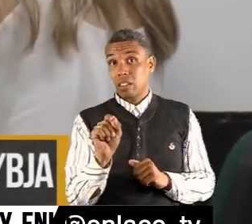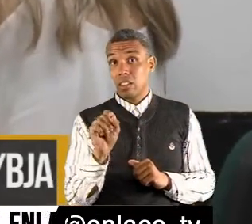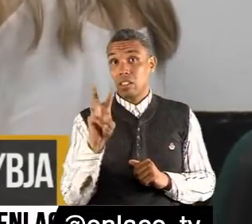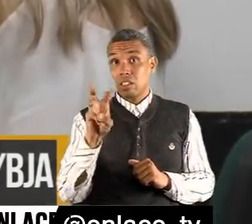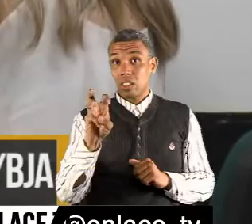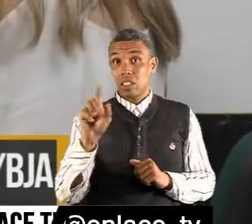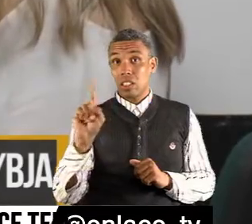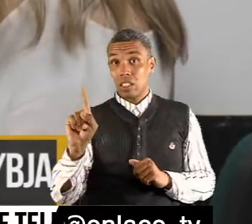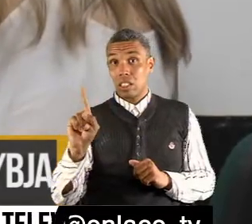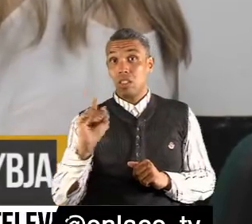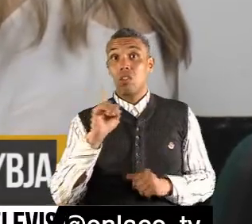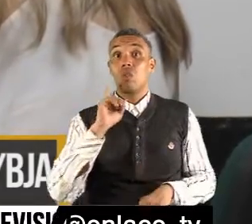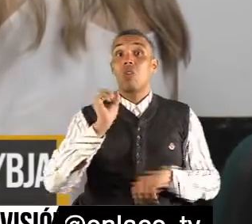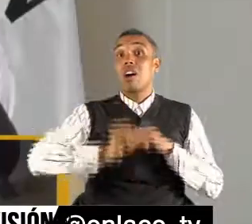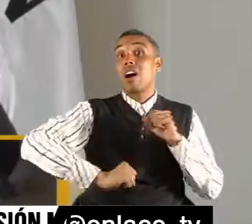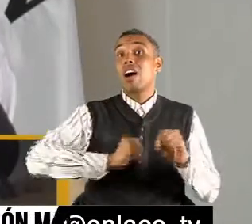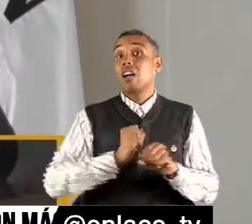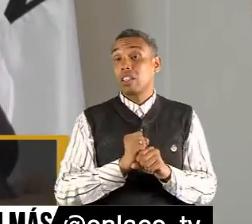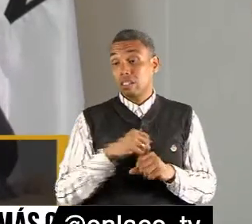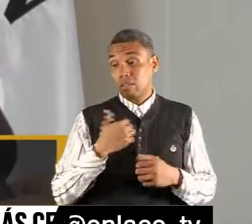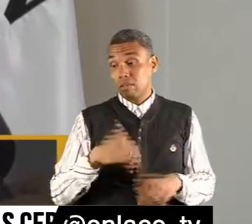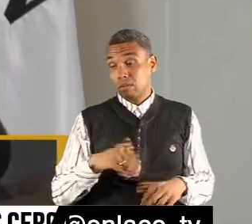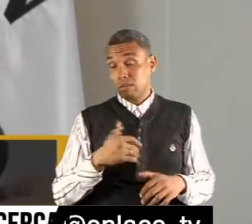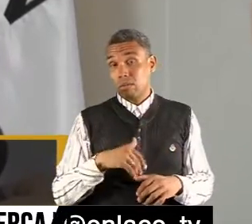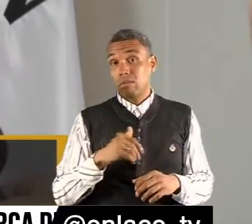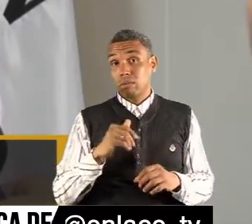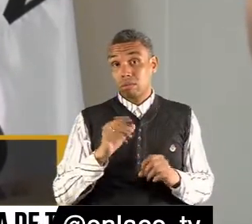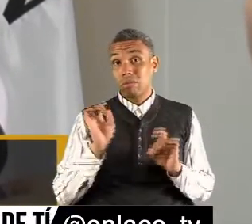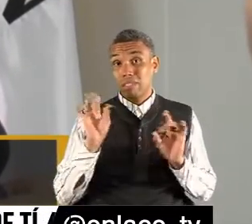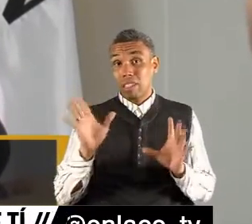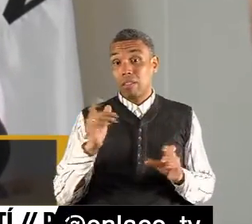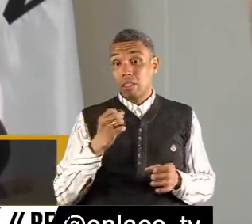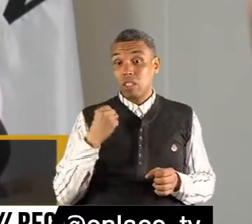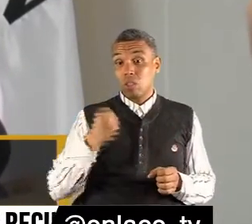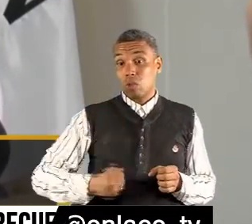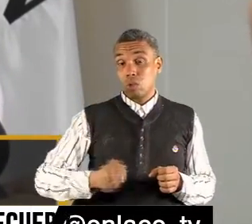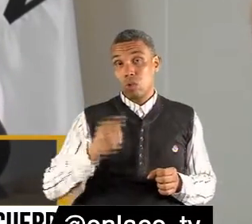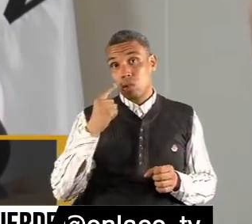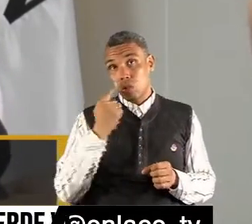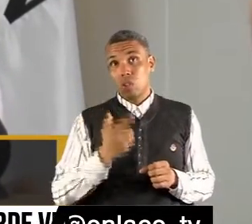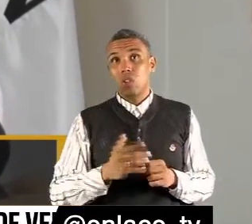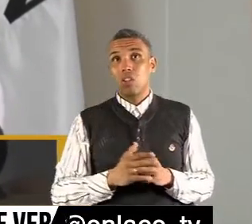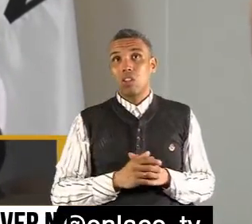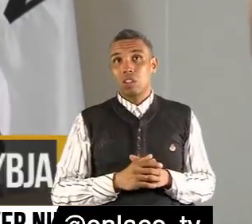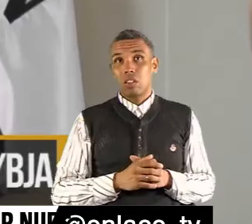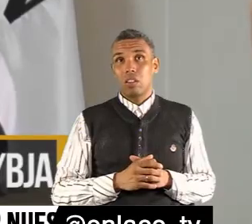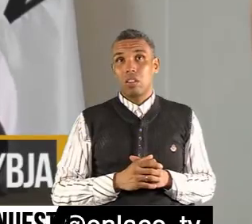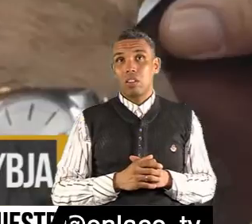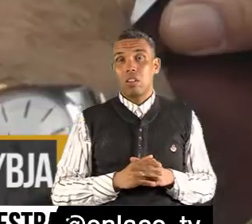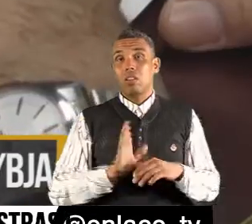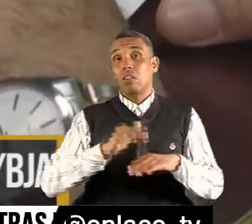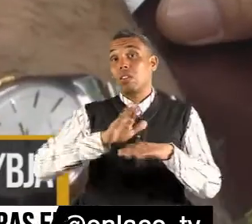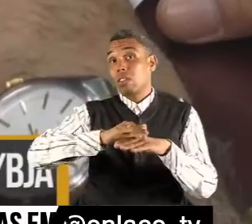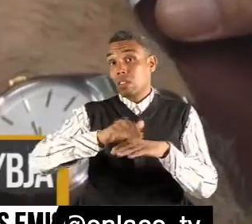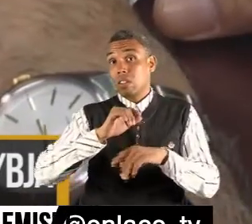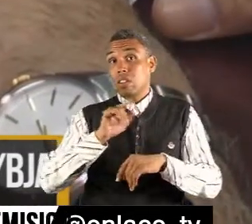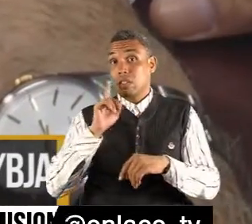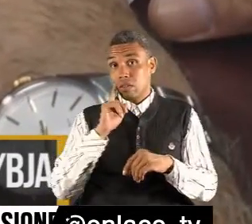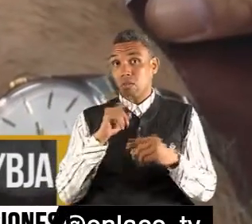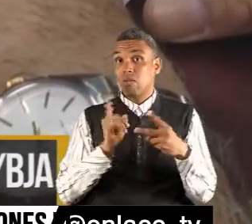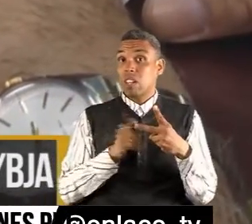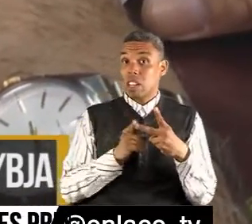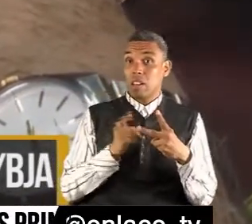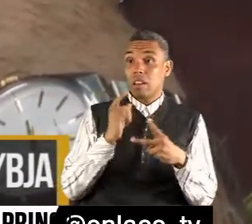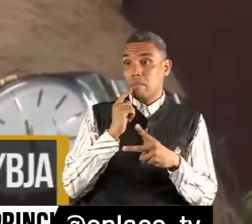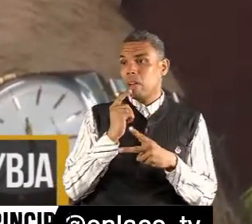30.81 anual. Tenemos acciones de coactiva, tenemos embargos y tenemos la parte de denuncia penal. Se espera que en